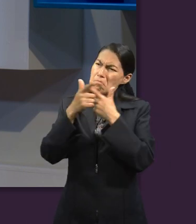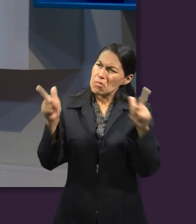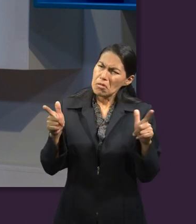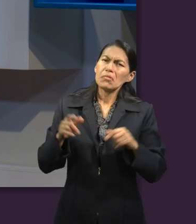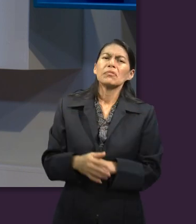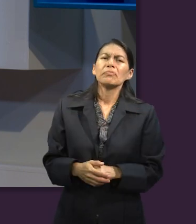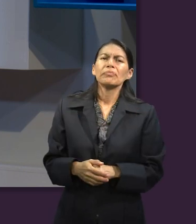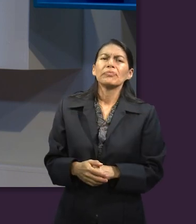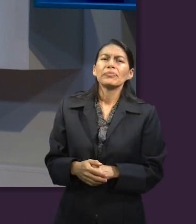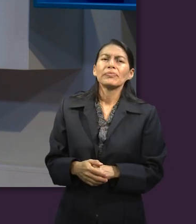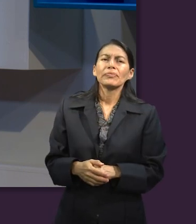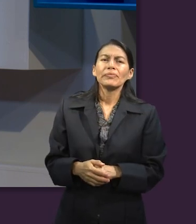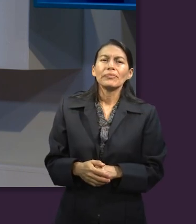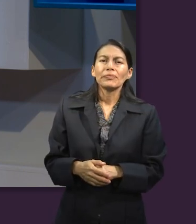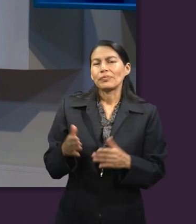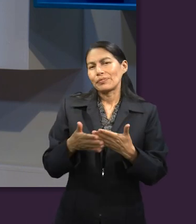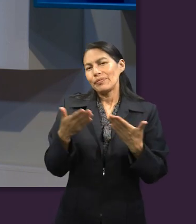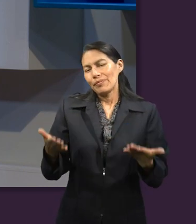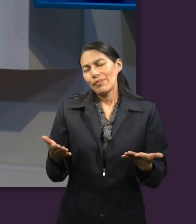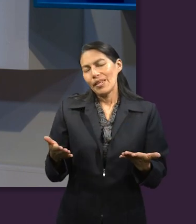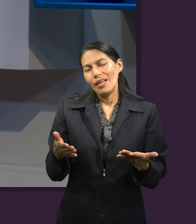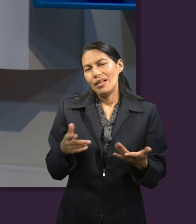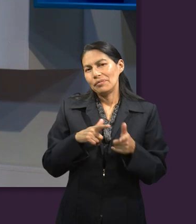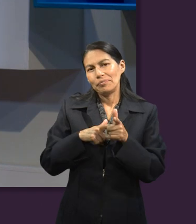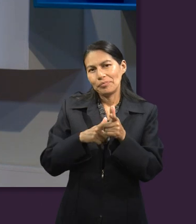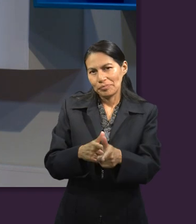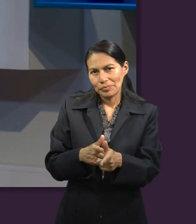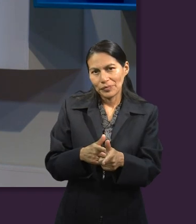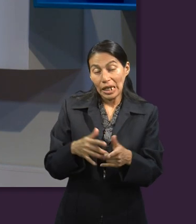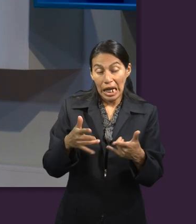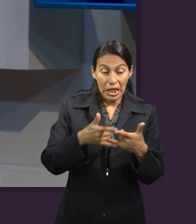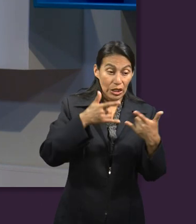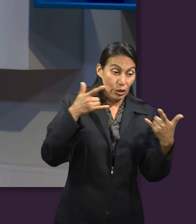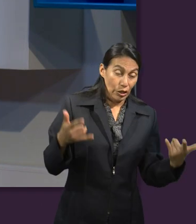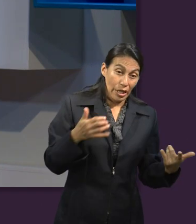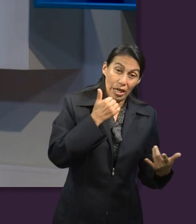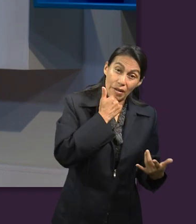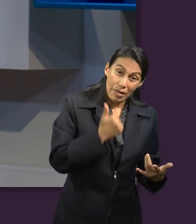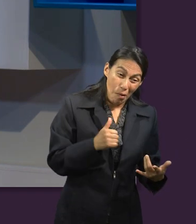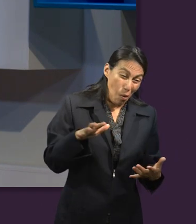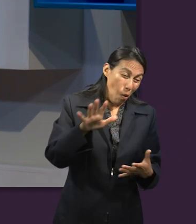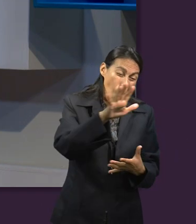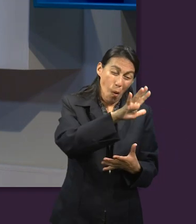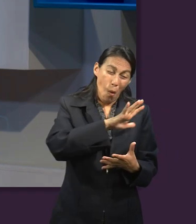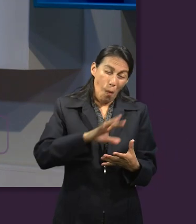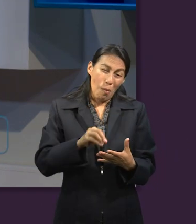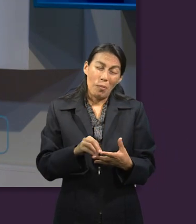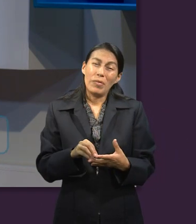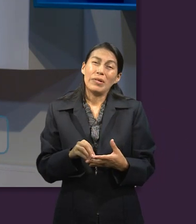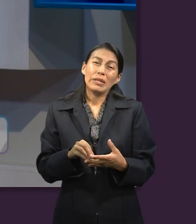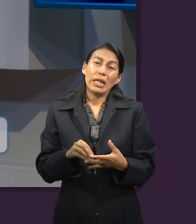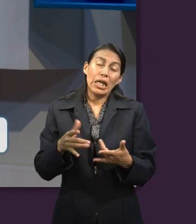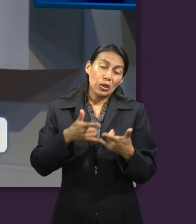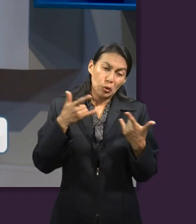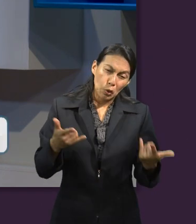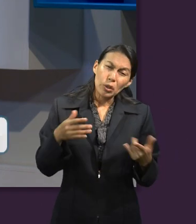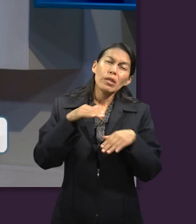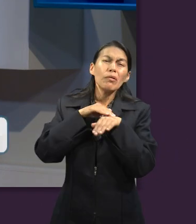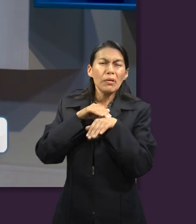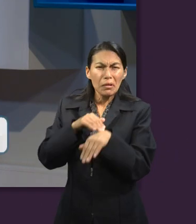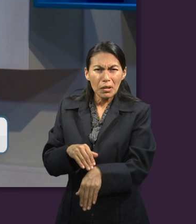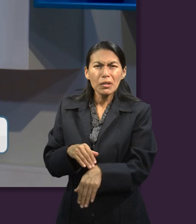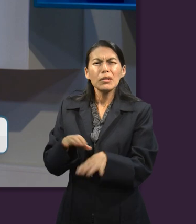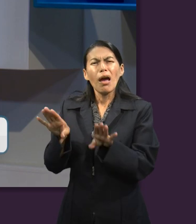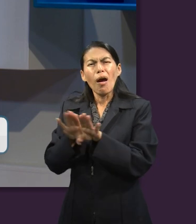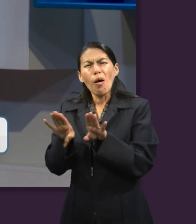libre albedrío bueno y continuando con el relato creo que toda la historia de abraham es una historia